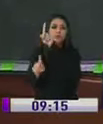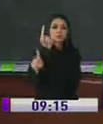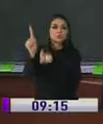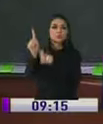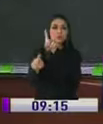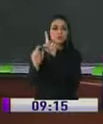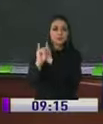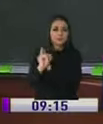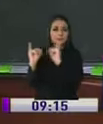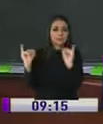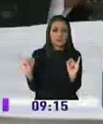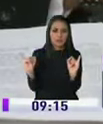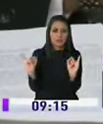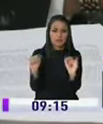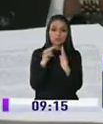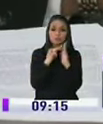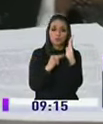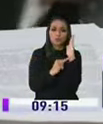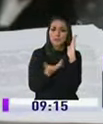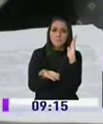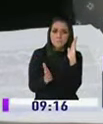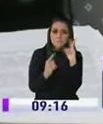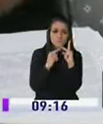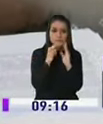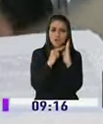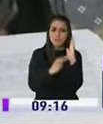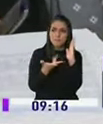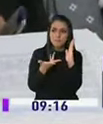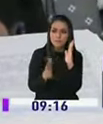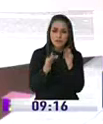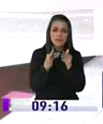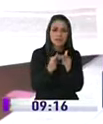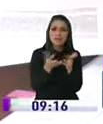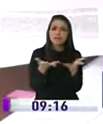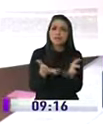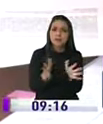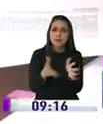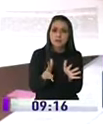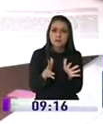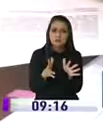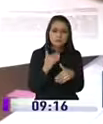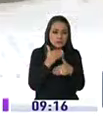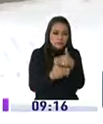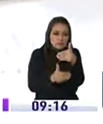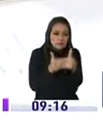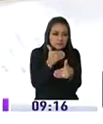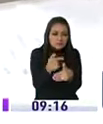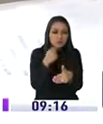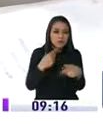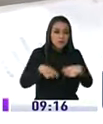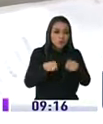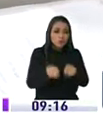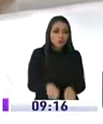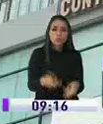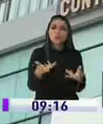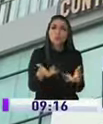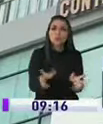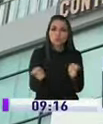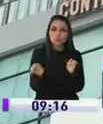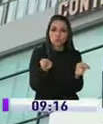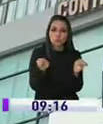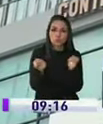es decir, sin contar con normativa, reglamento e instructivo que regule el procedimiento para la cesión de los contratos.